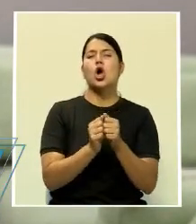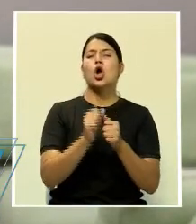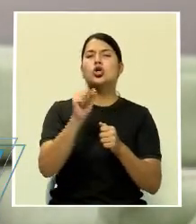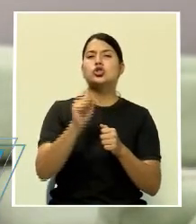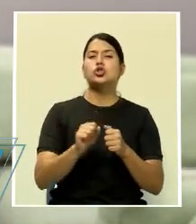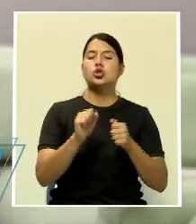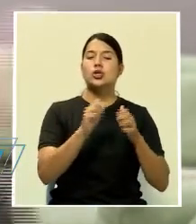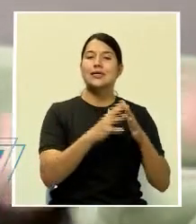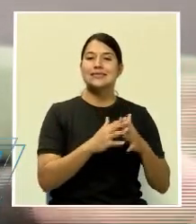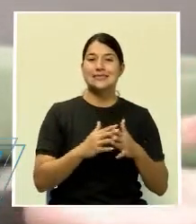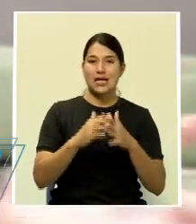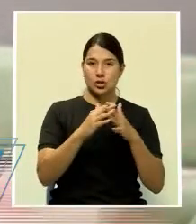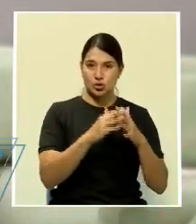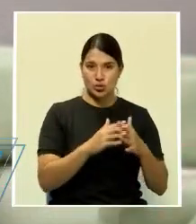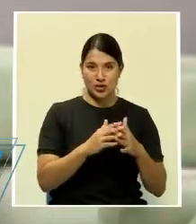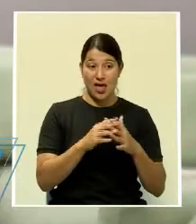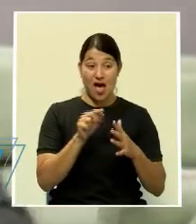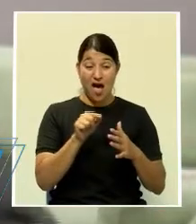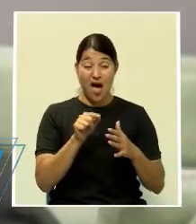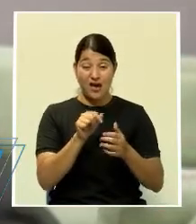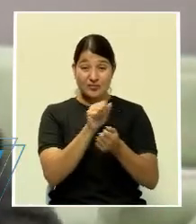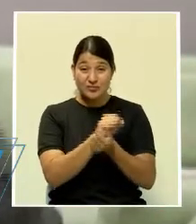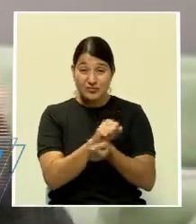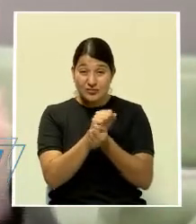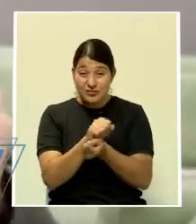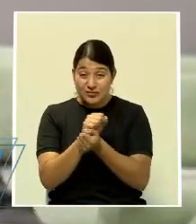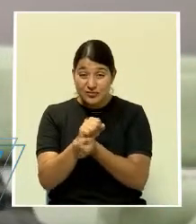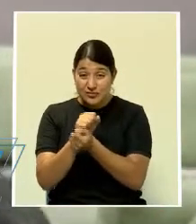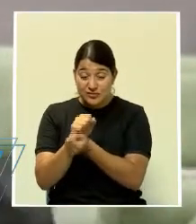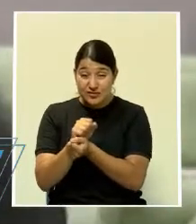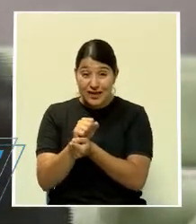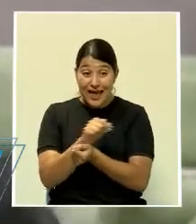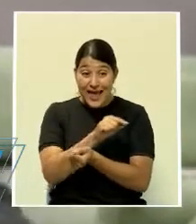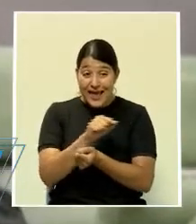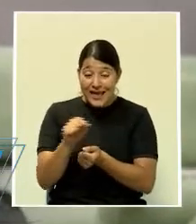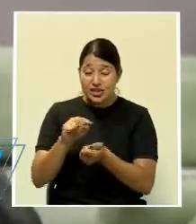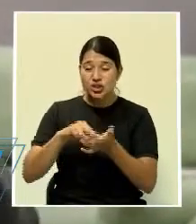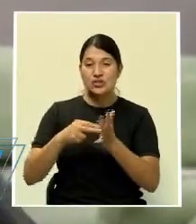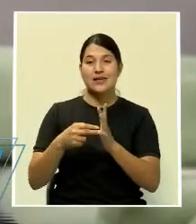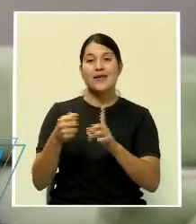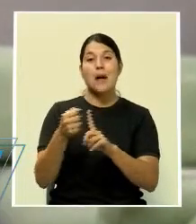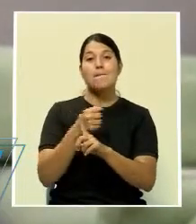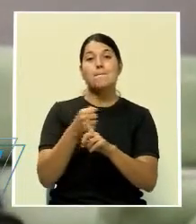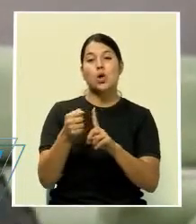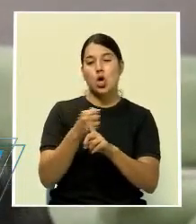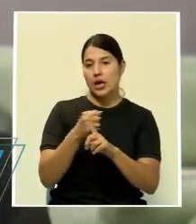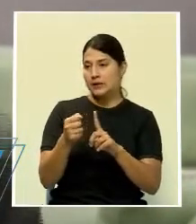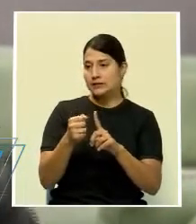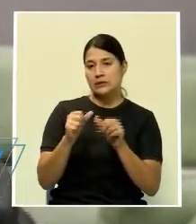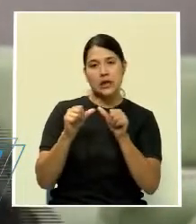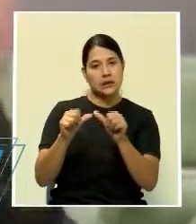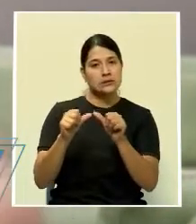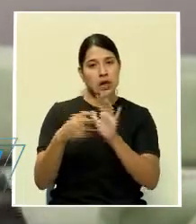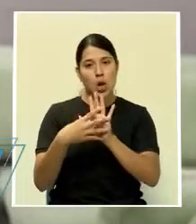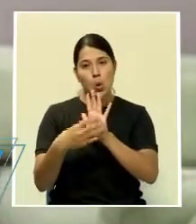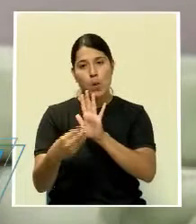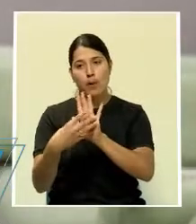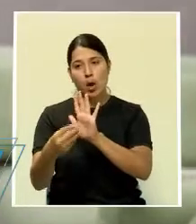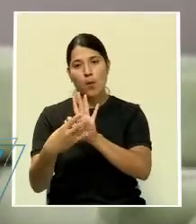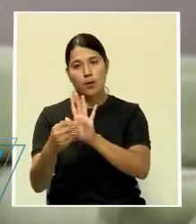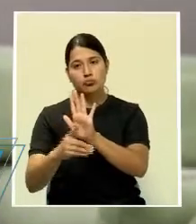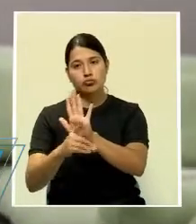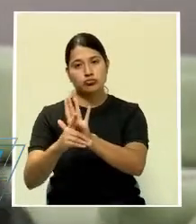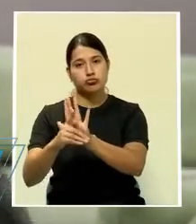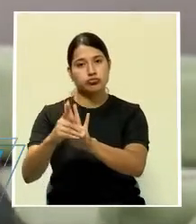Estados Unidos, de la propia esclavización. Todos esos elementos son violencia que se va reproduciendo, y hasta que no haya una